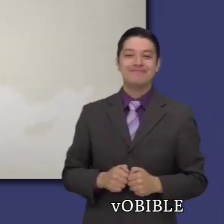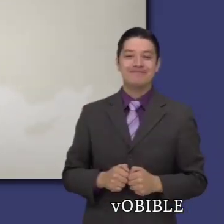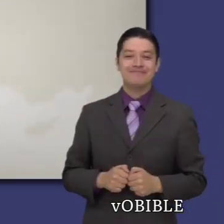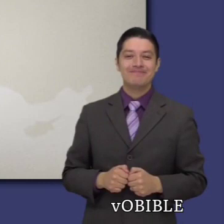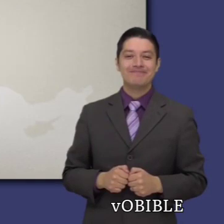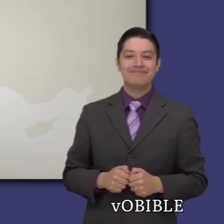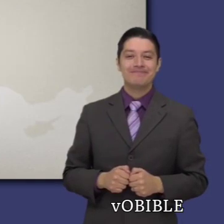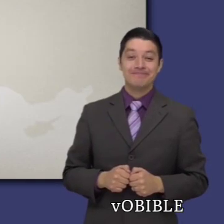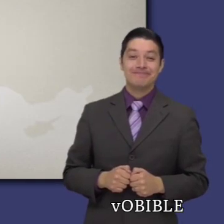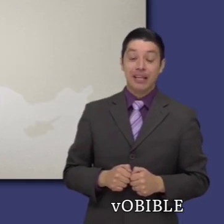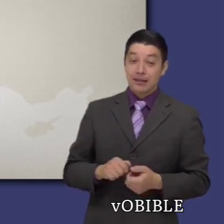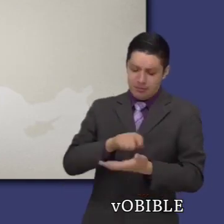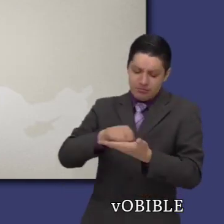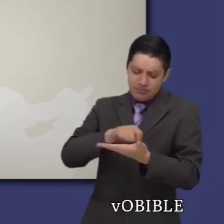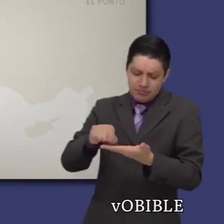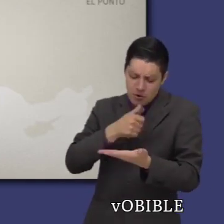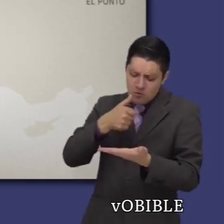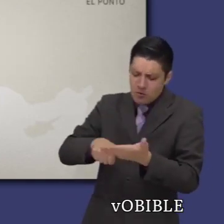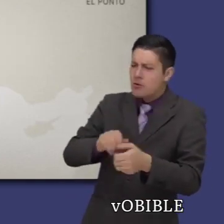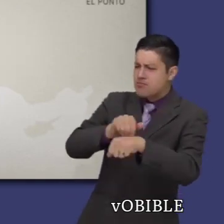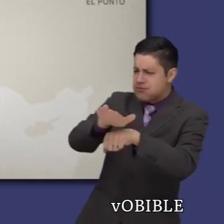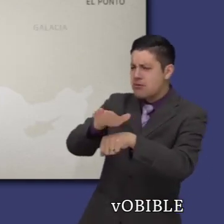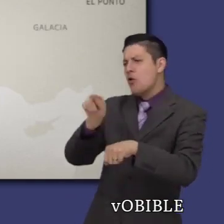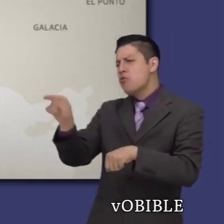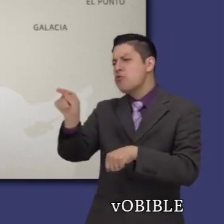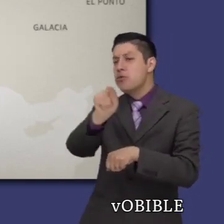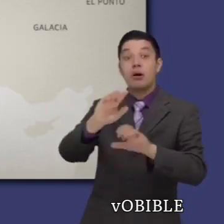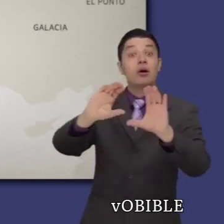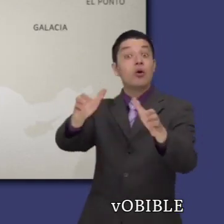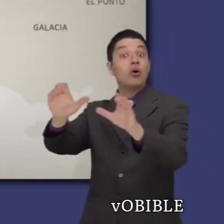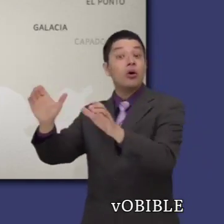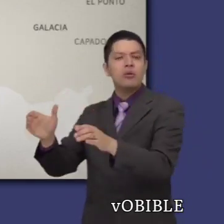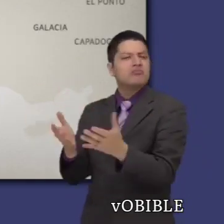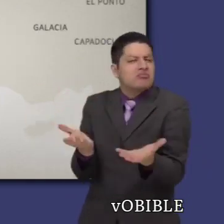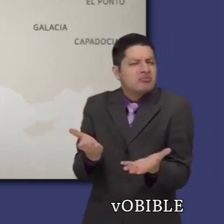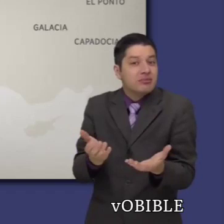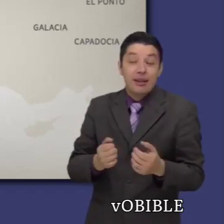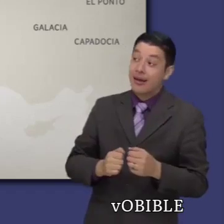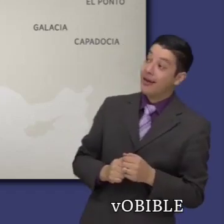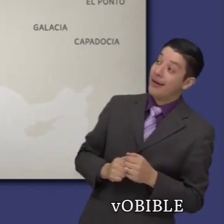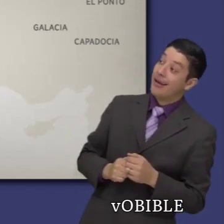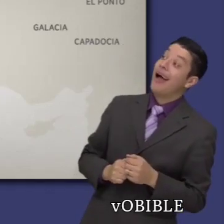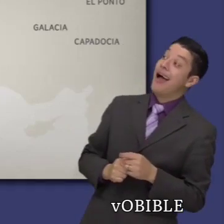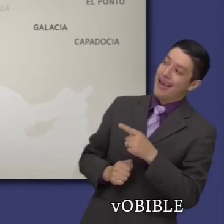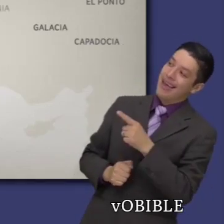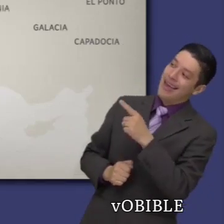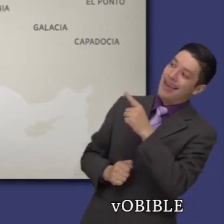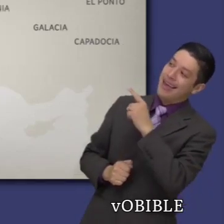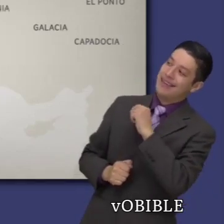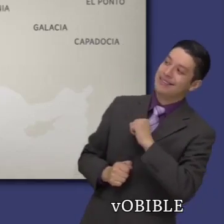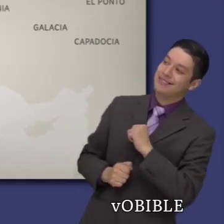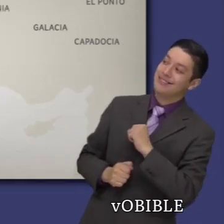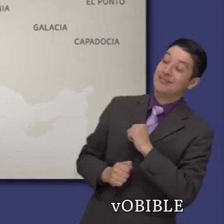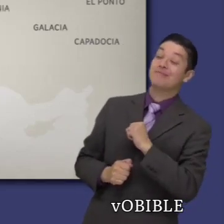Pedro dirigió su primera carta a los cristianos ungidos del Ponto, Galacia, Capadocia, Asia y Bitinia.